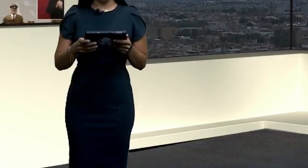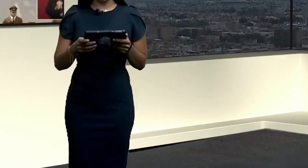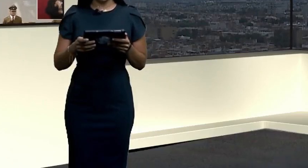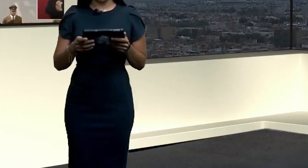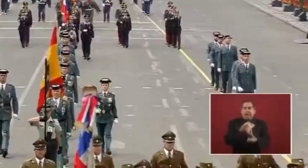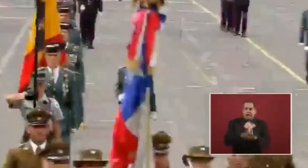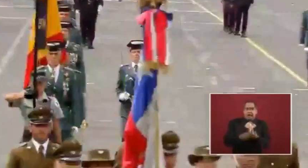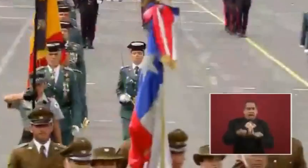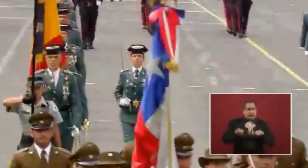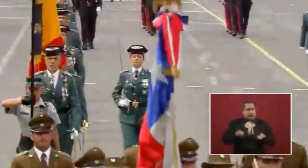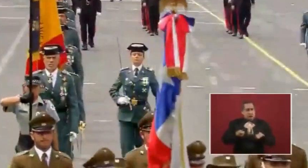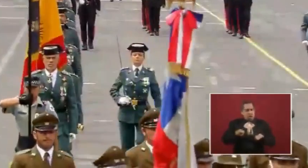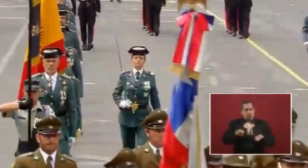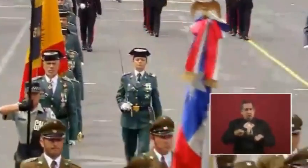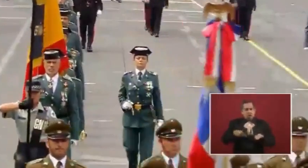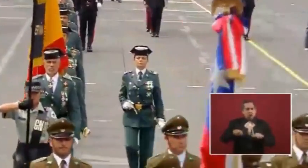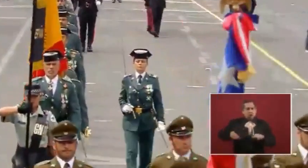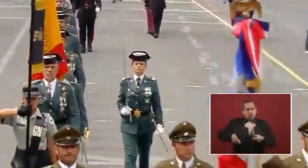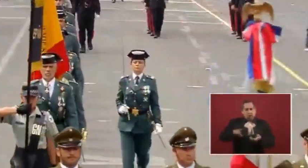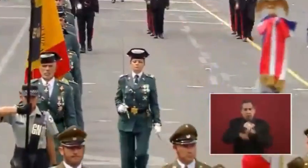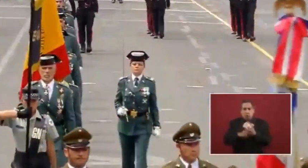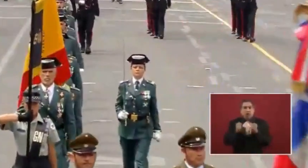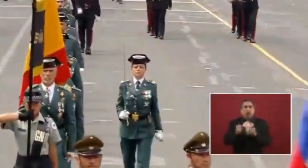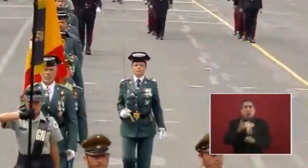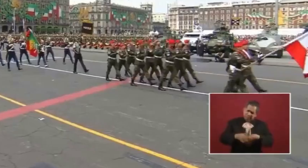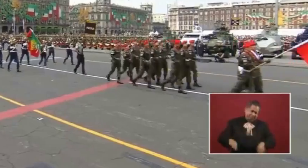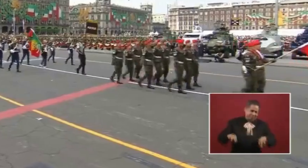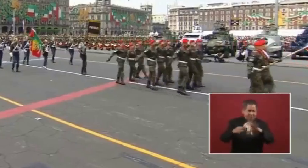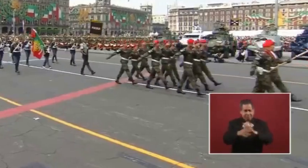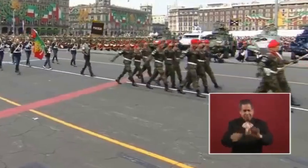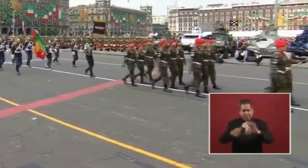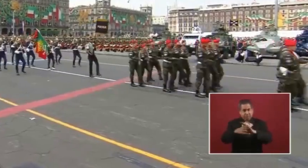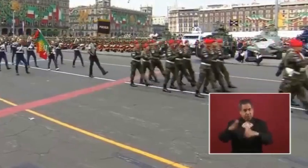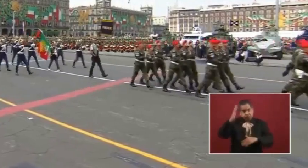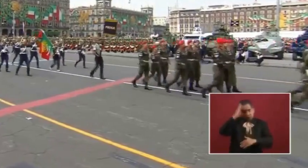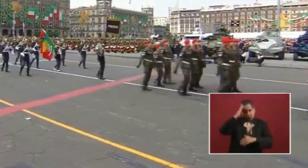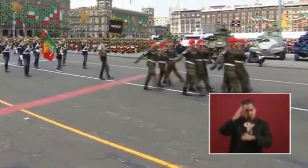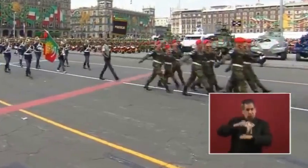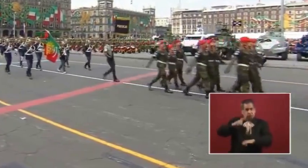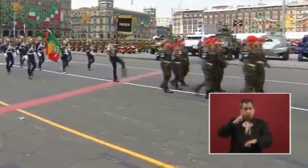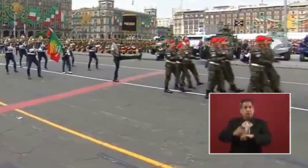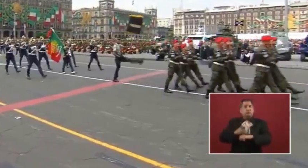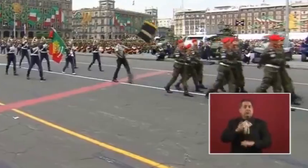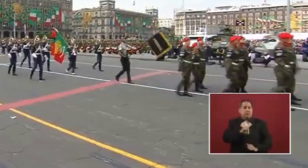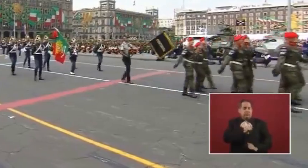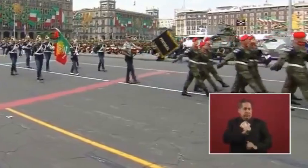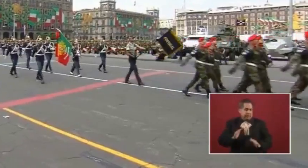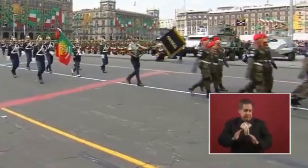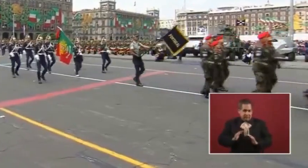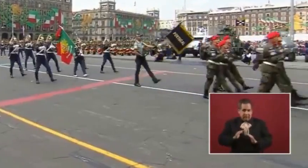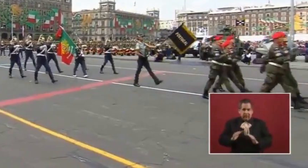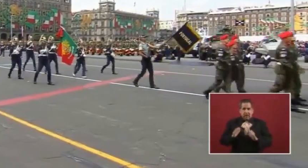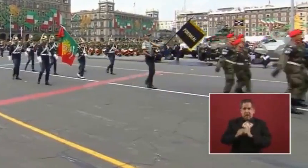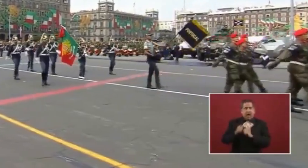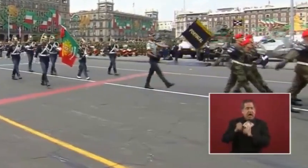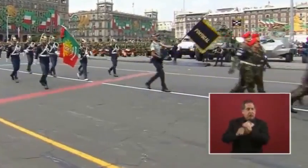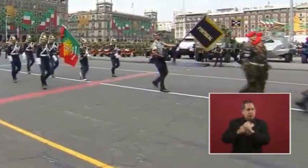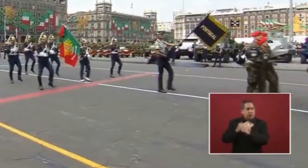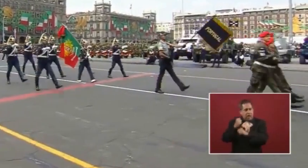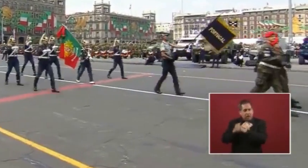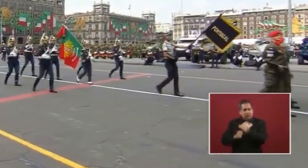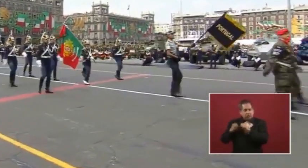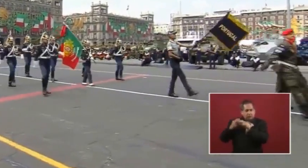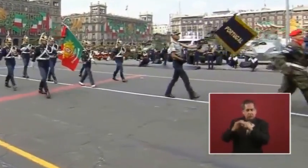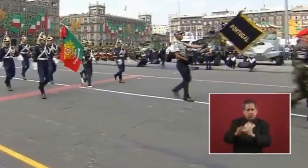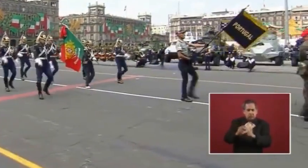Obrador anunció que enviará a través del secretario de Relaciones Exteriores, Marcelo Ebrard, una propuesta a la ONU para detener la guerra en